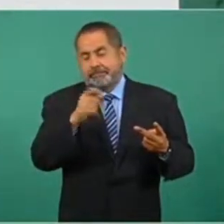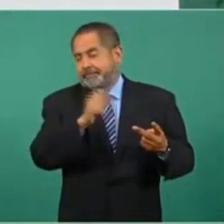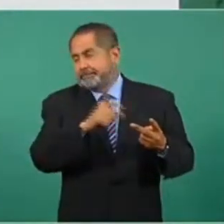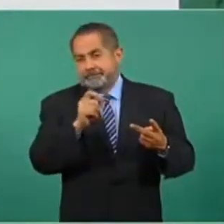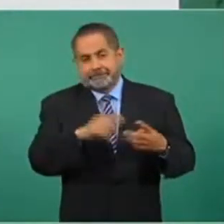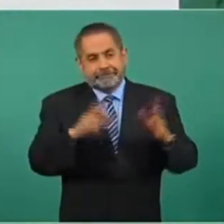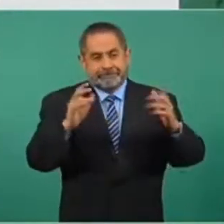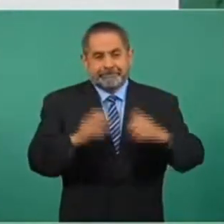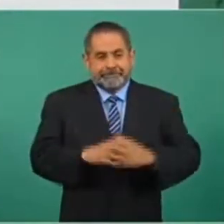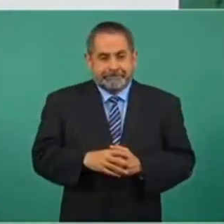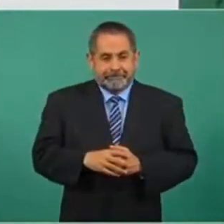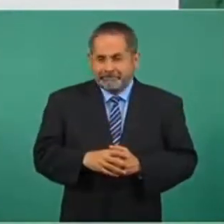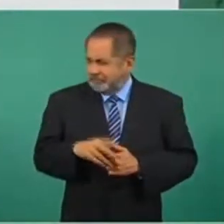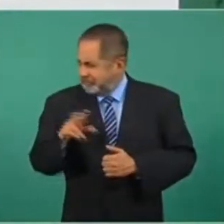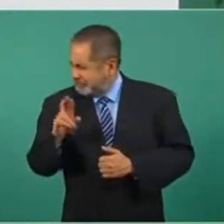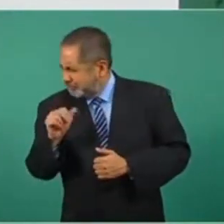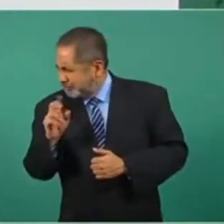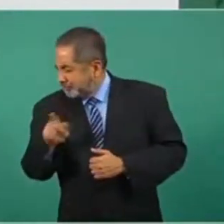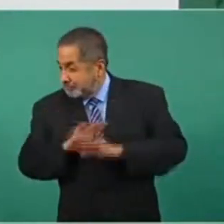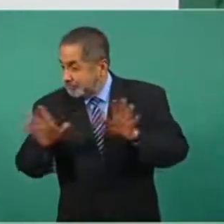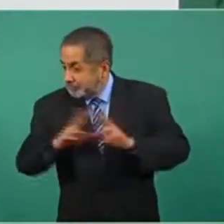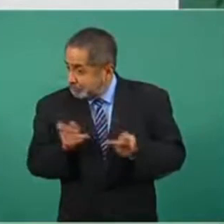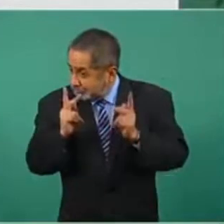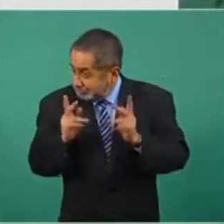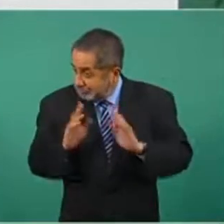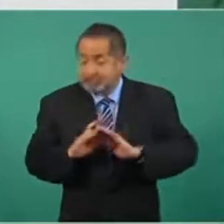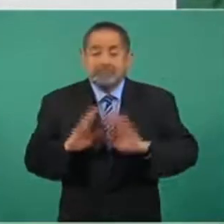¿No es de Ramón? Ya no.